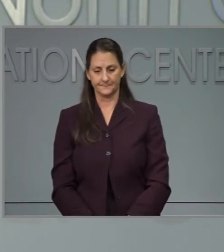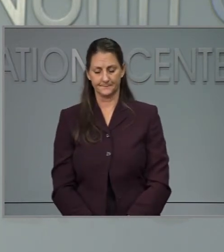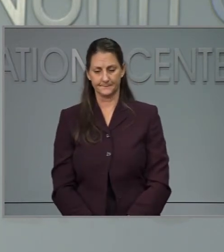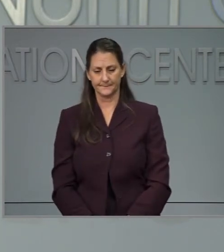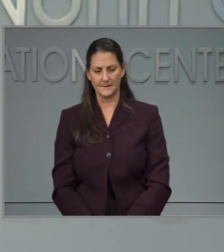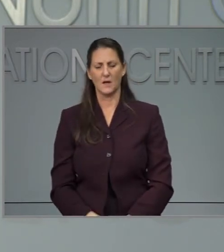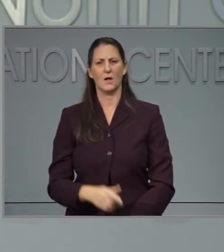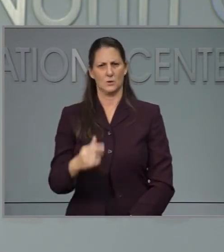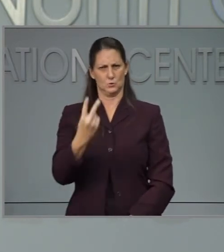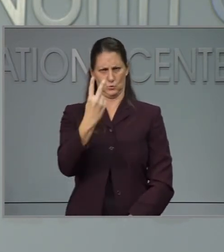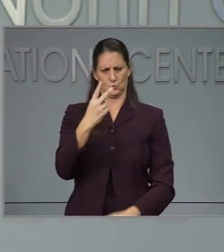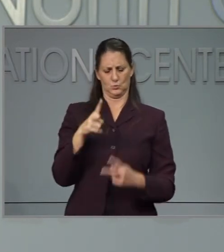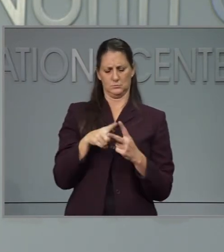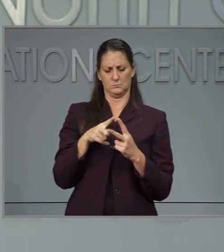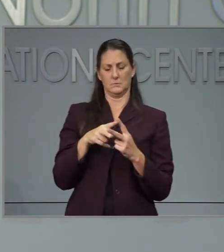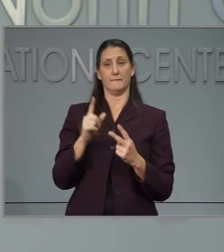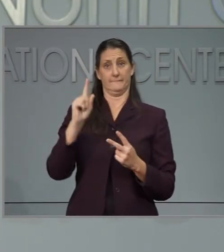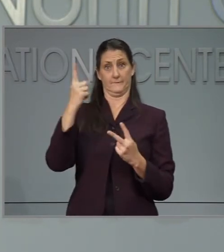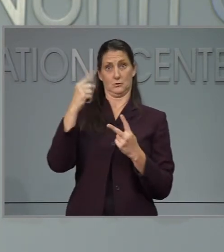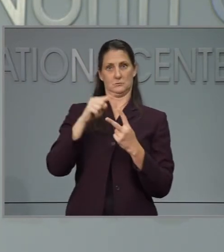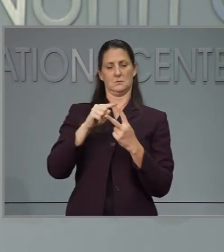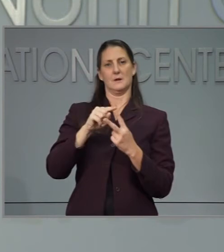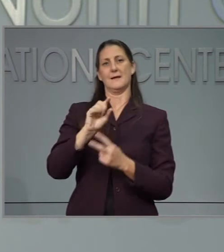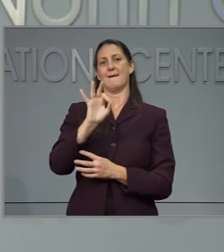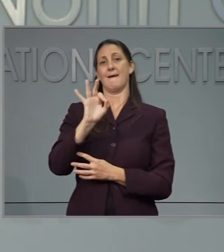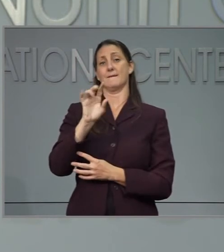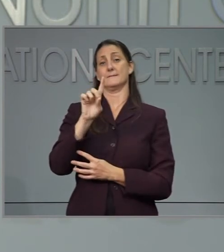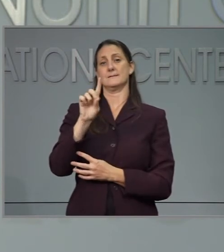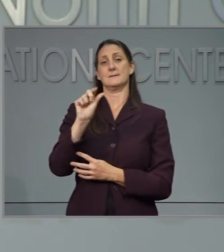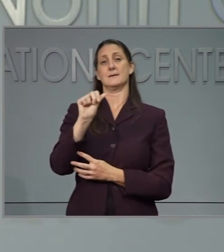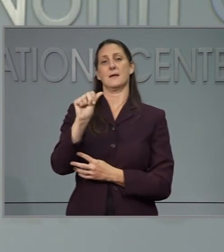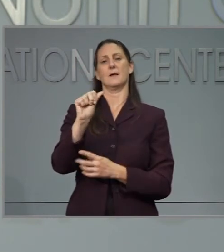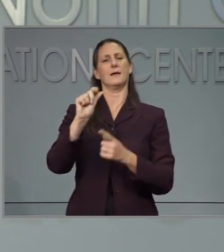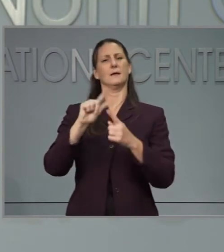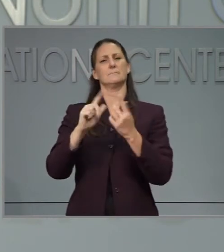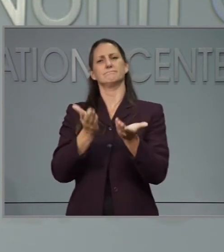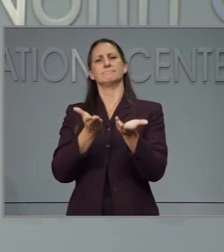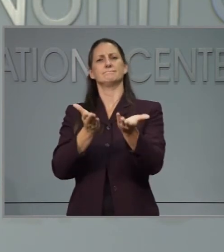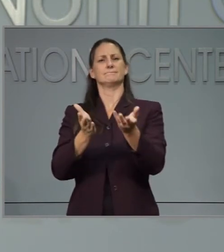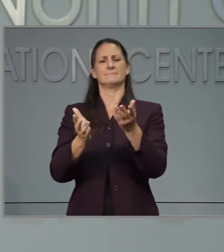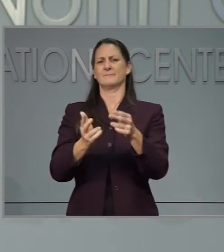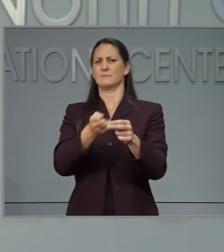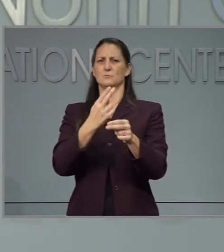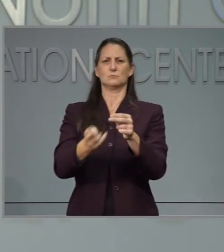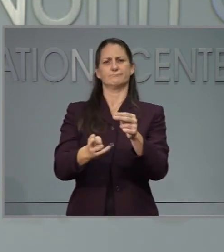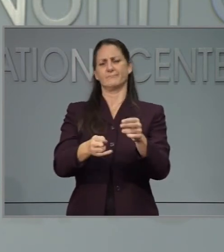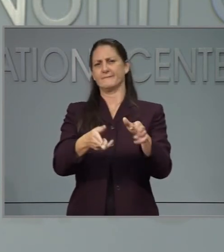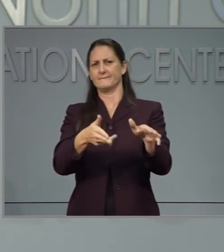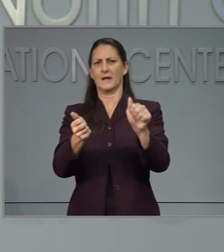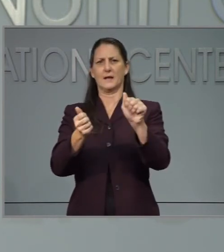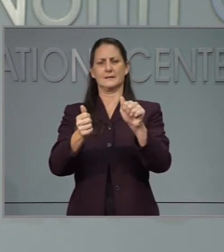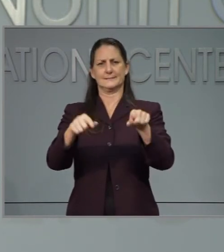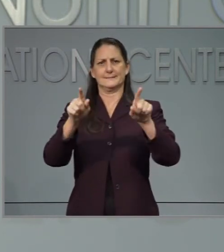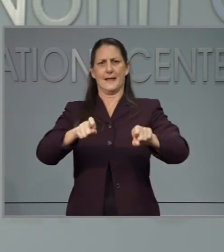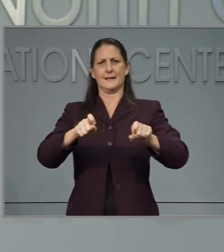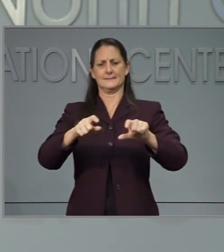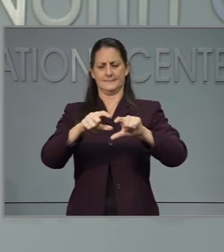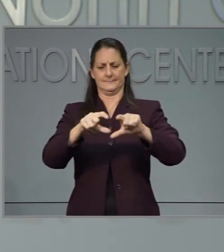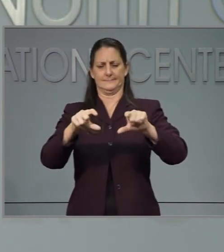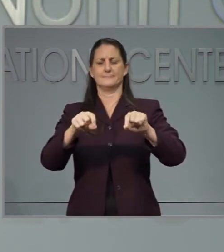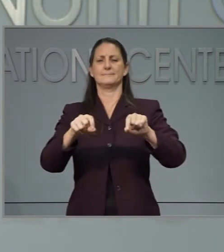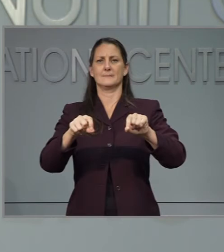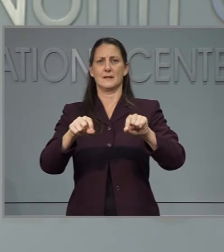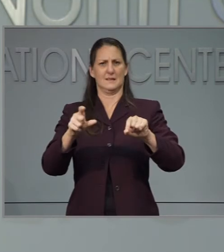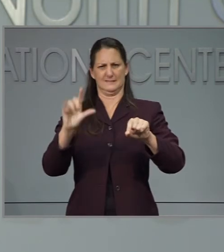Tengo dos preguntas. La FDA ha aprobado unas tiras para hacer pruebas rápidamente. Parece ser que